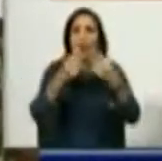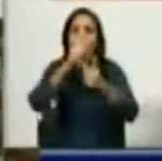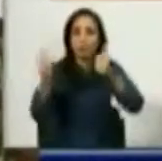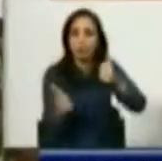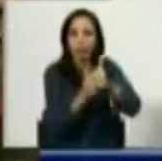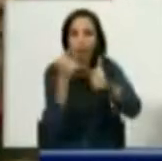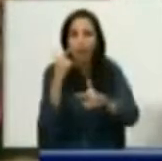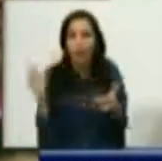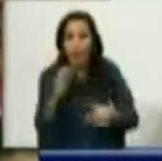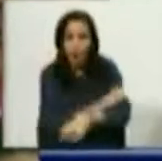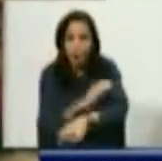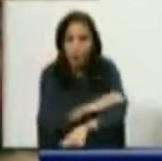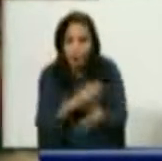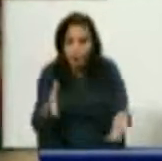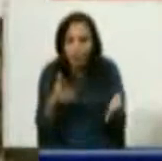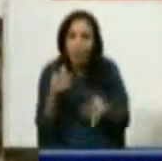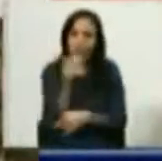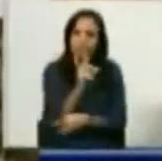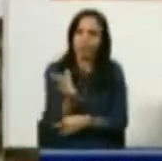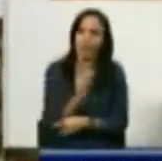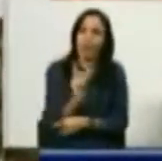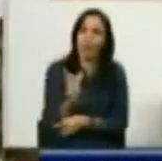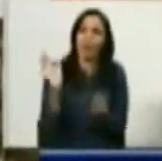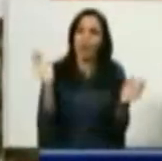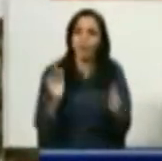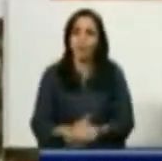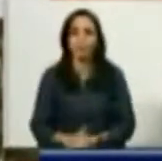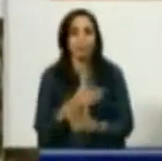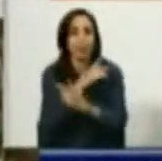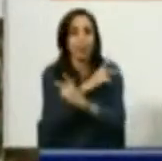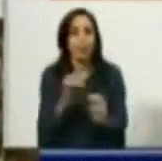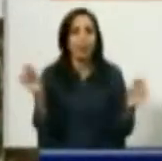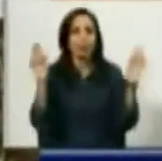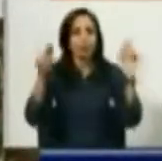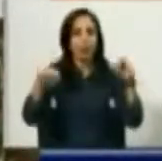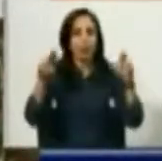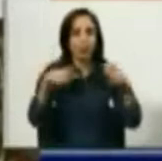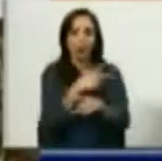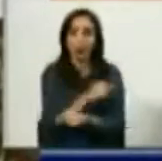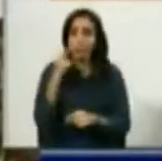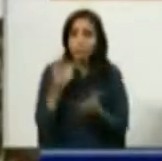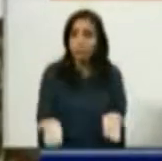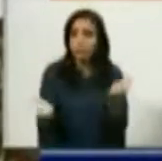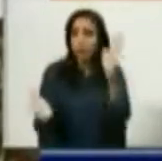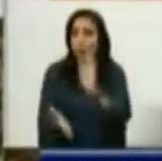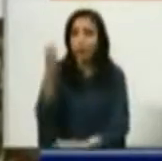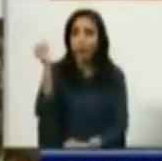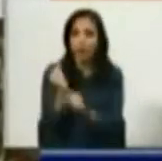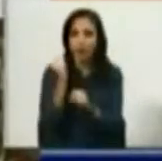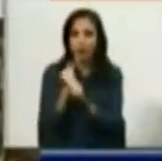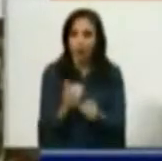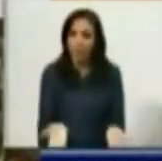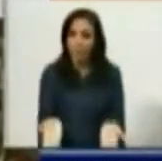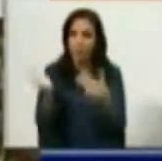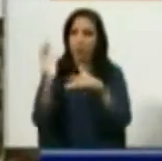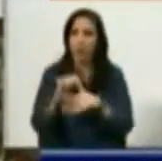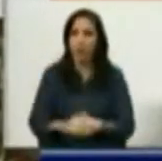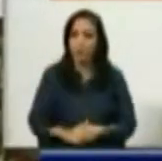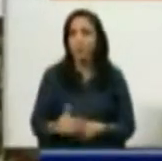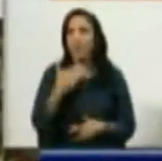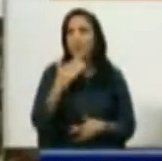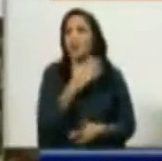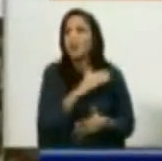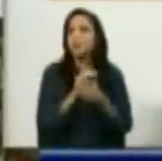dejar chance a los escuarios no no vayan a trabajar eso flojo va gracias